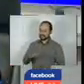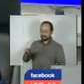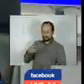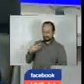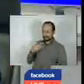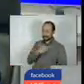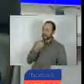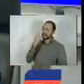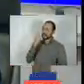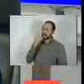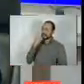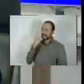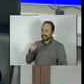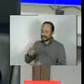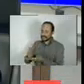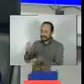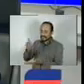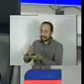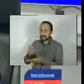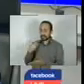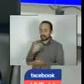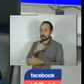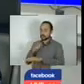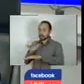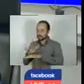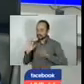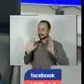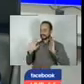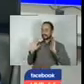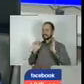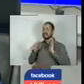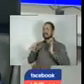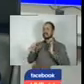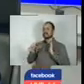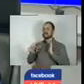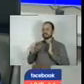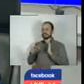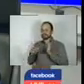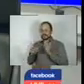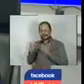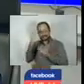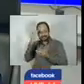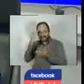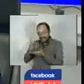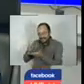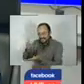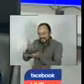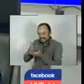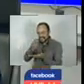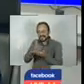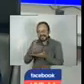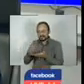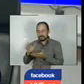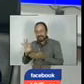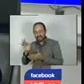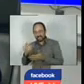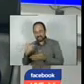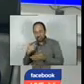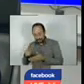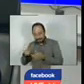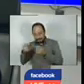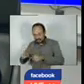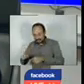de cómo manipular a los animales. Lo mejor es no tocar a los animales, especialmente aves y mamíferos, sino que dar al aviso al Ministerio